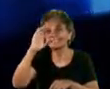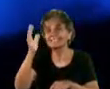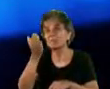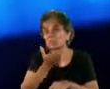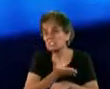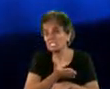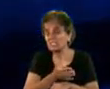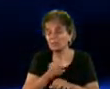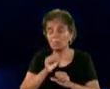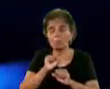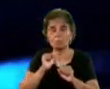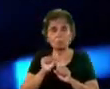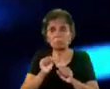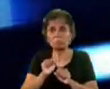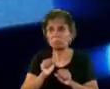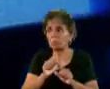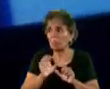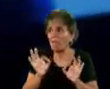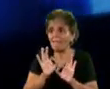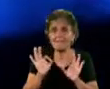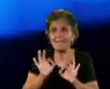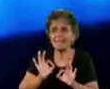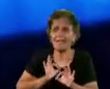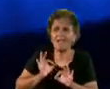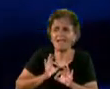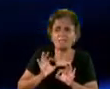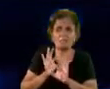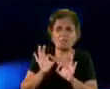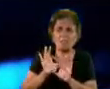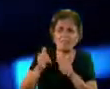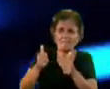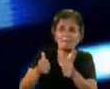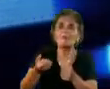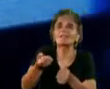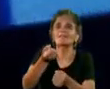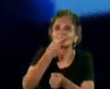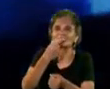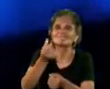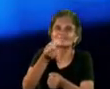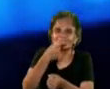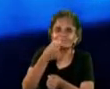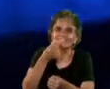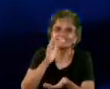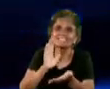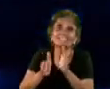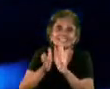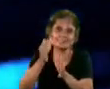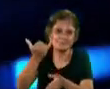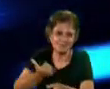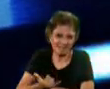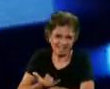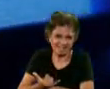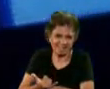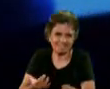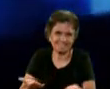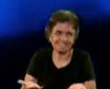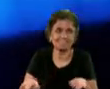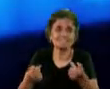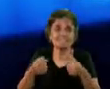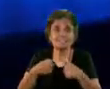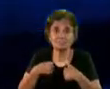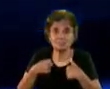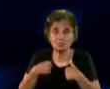una convulsión durante muchos años, ¿sí? Estas son cifras de la Organización Mundial de la Salud. Quiere decir que puedo tener epilepsia,